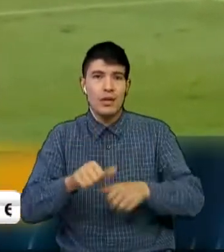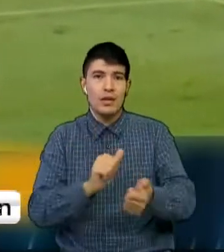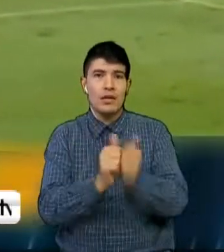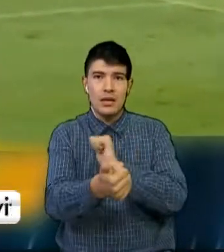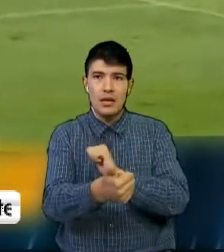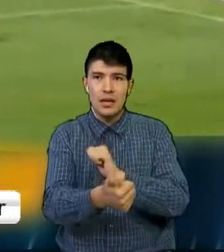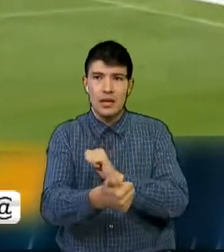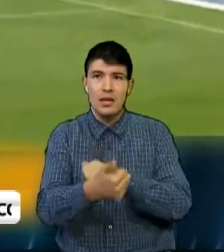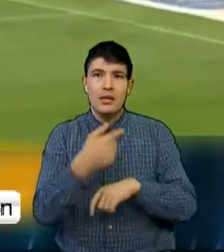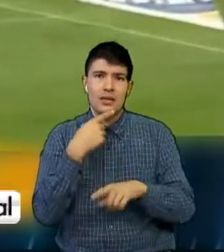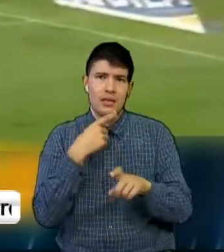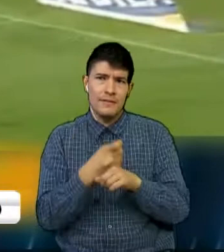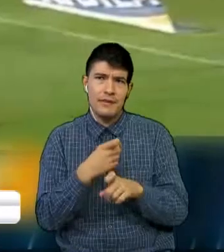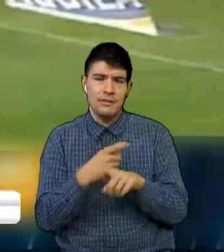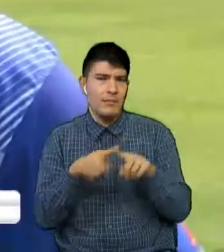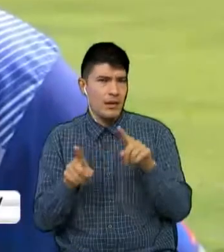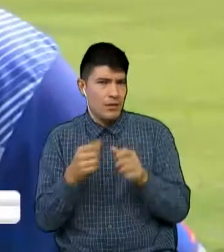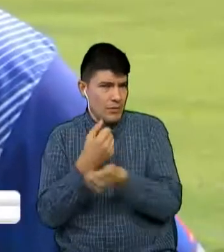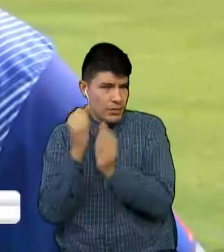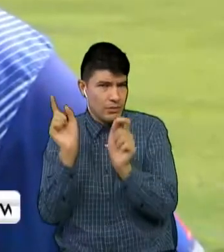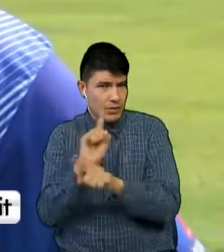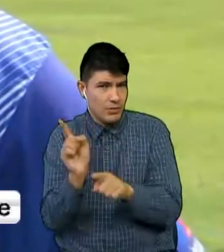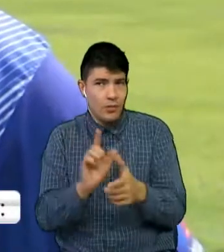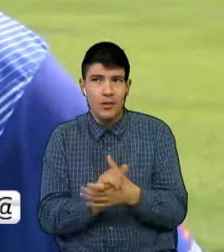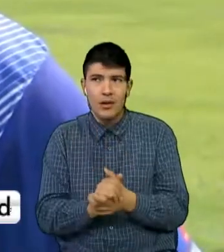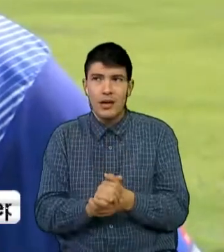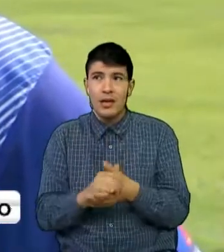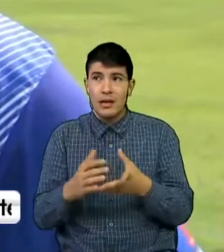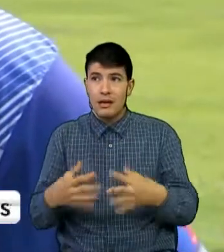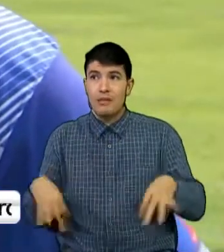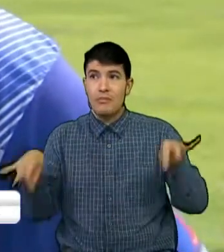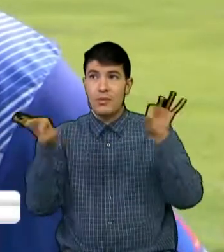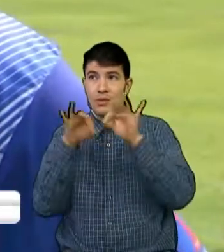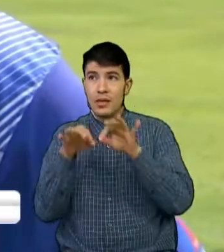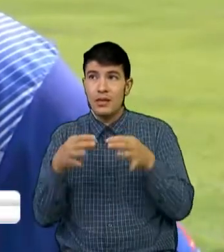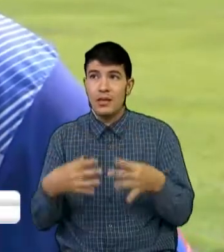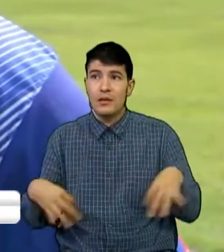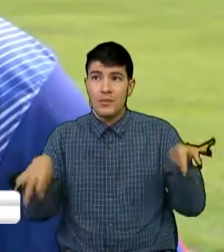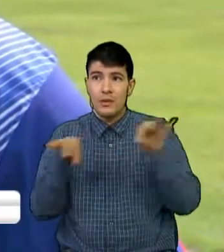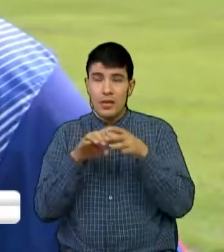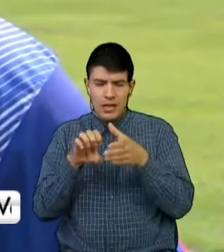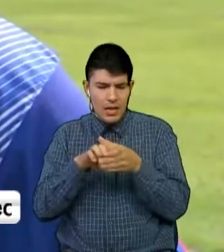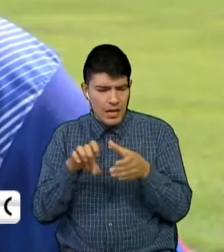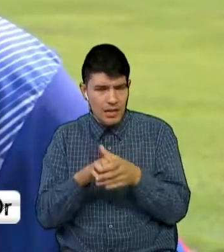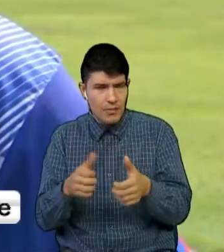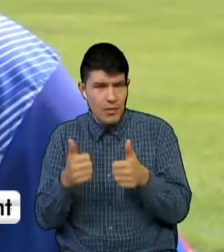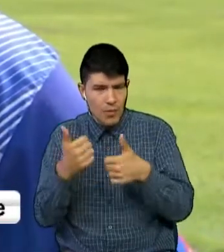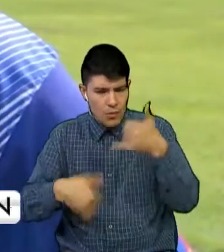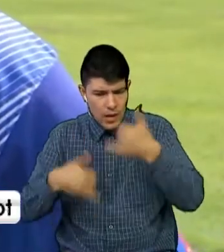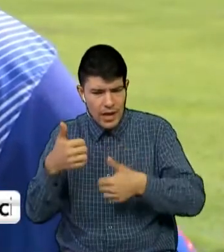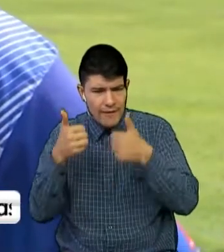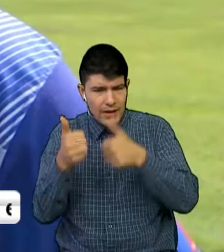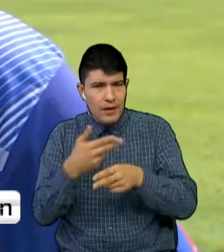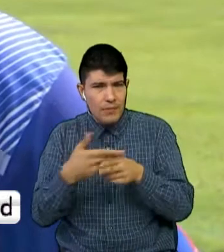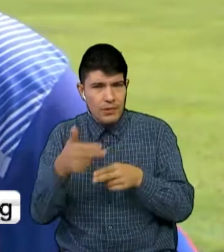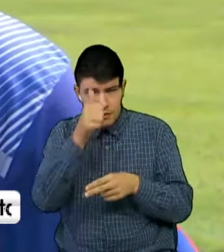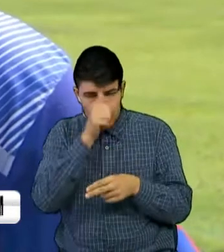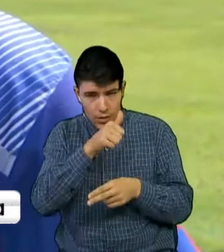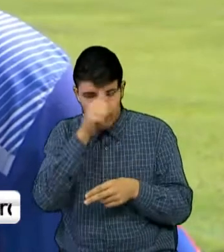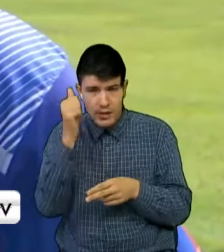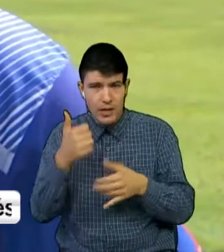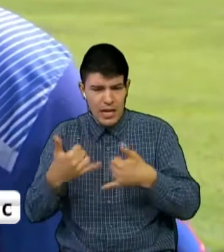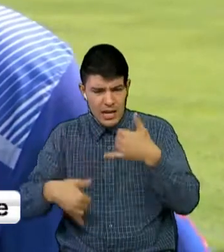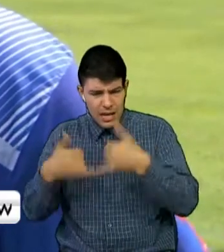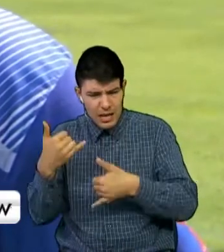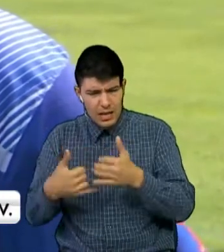directa tarea difícil pero no imposible quitar importante es que el equipo que en el día domingo en el equipo salga con convención